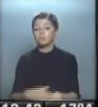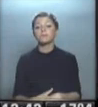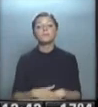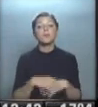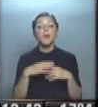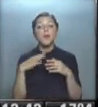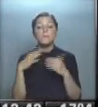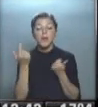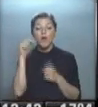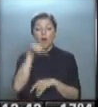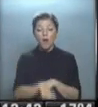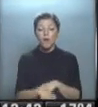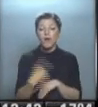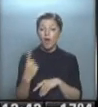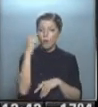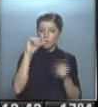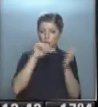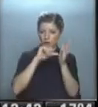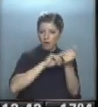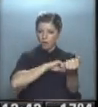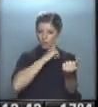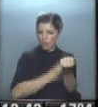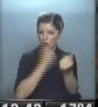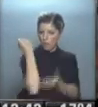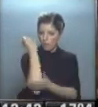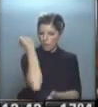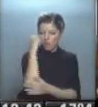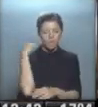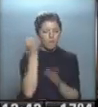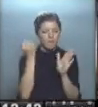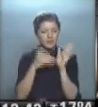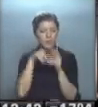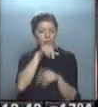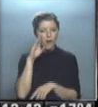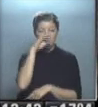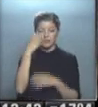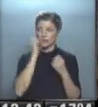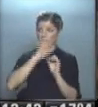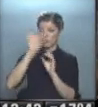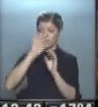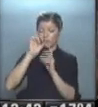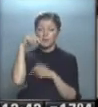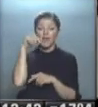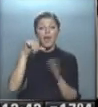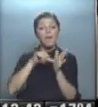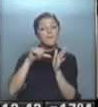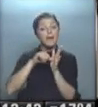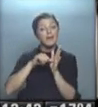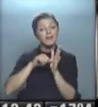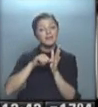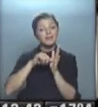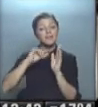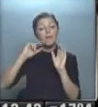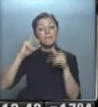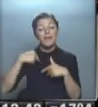de ser una de las 20 mayores economías del mundo, gracias a sus exportaciones de petróleo, Arabia Saudita es actualmente uno de